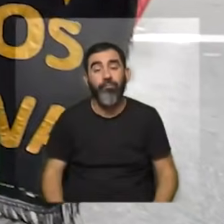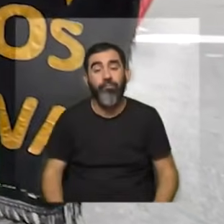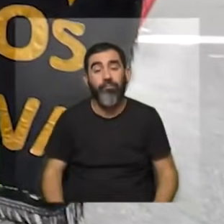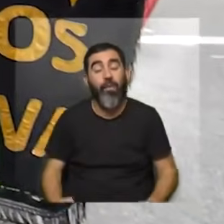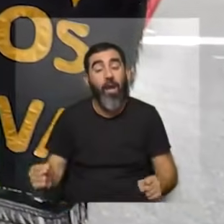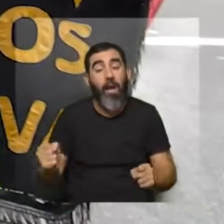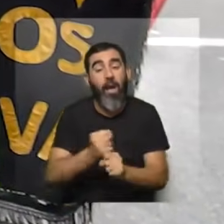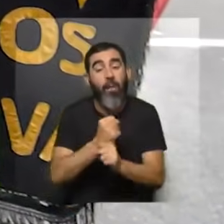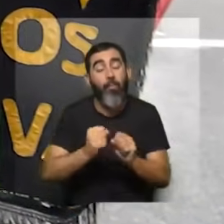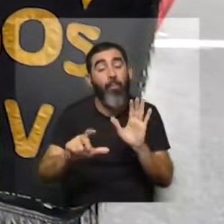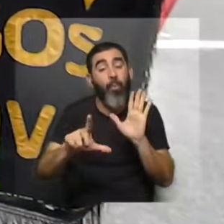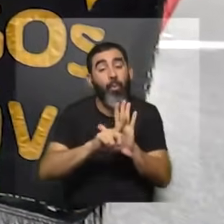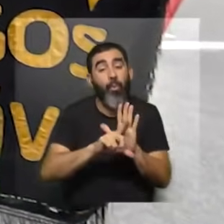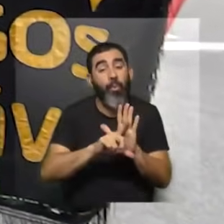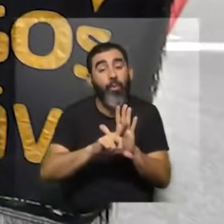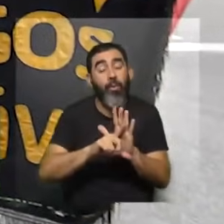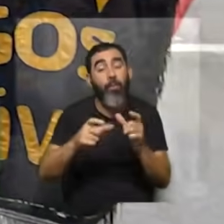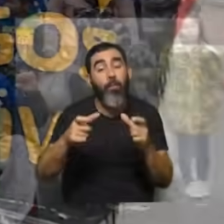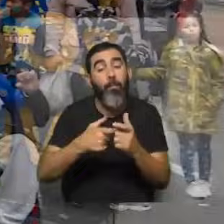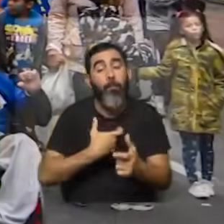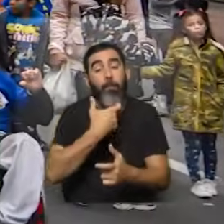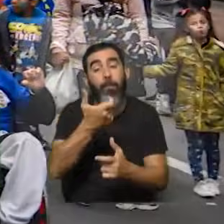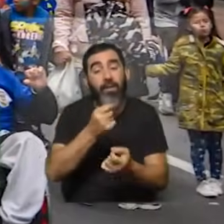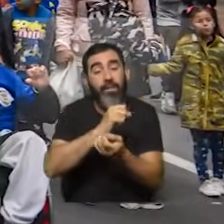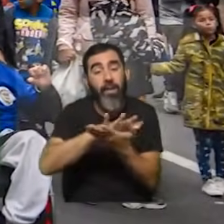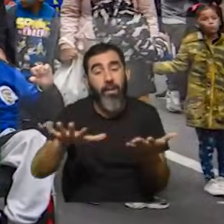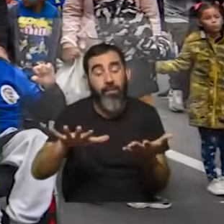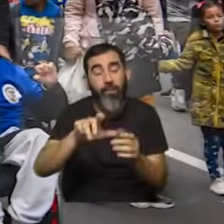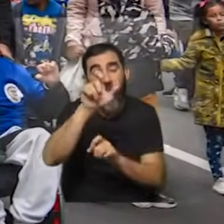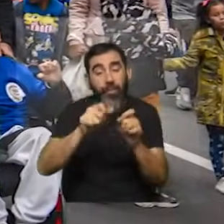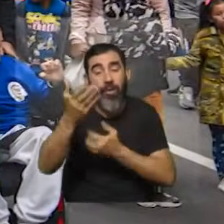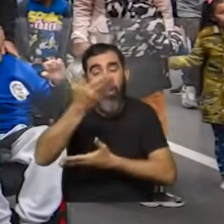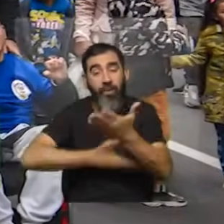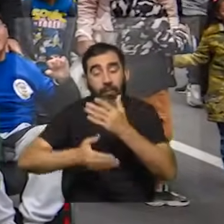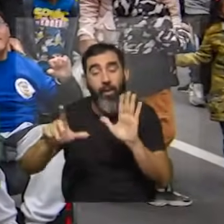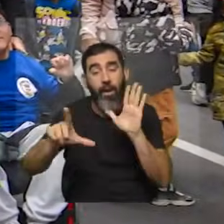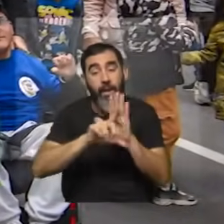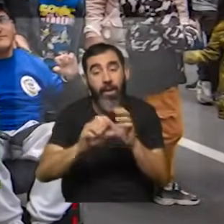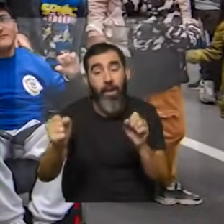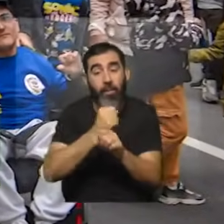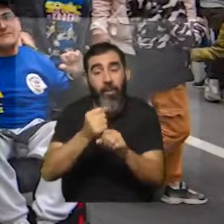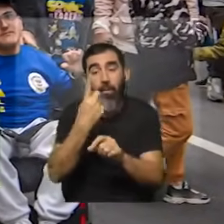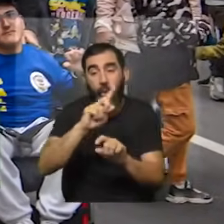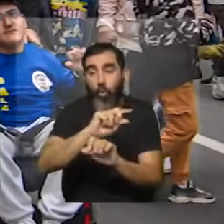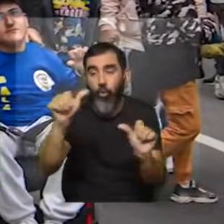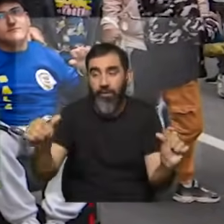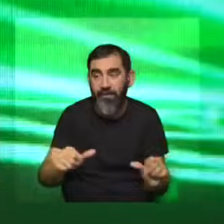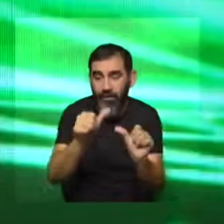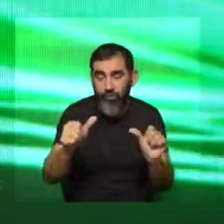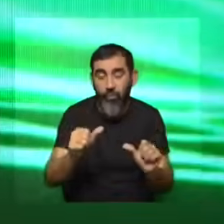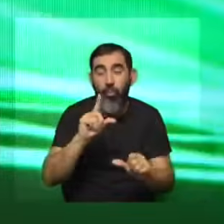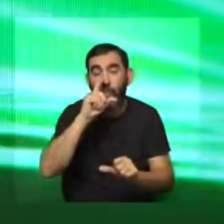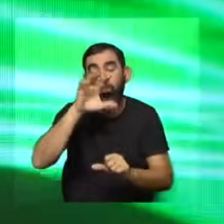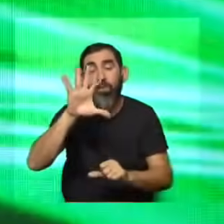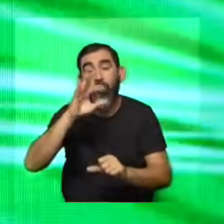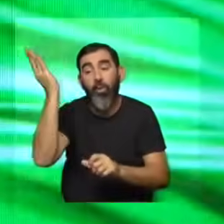aprobó un decreto que es el pase libre para las personas con discapacidad, que eso se aprobó en una ley, pero no se efectivizó. En Montevideo el